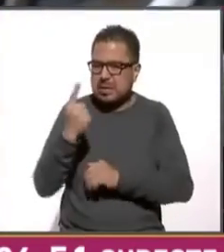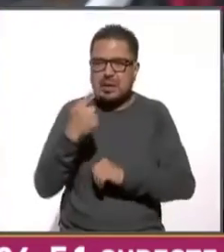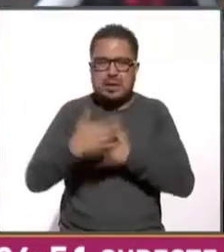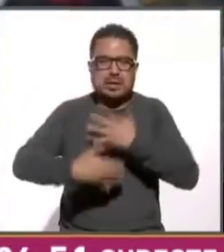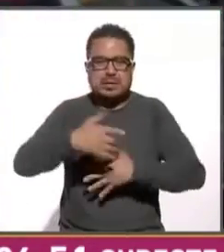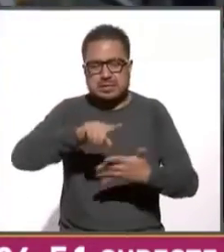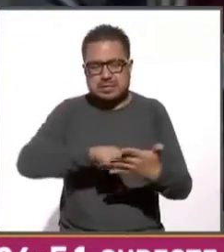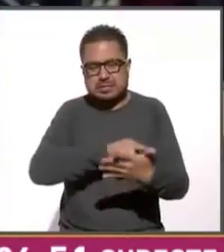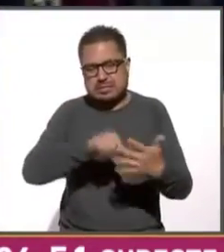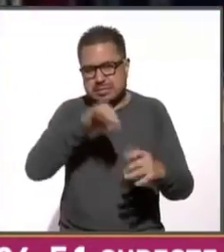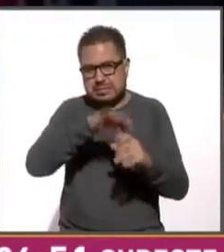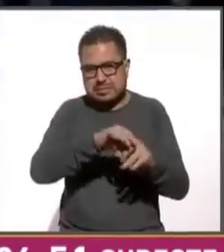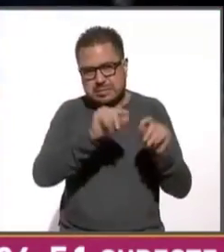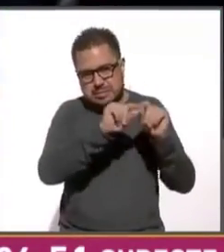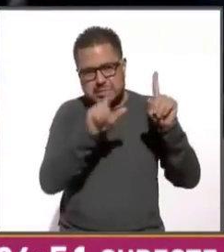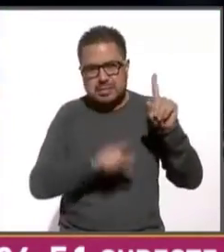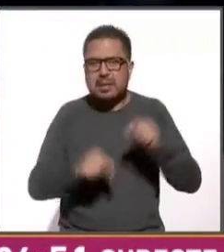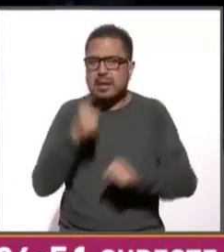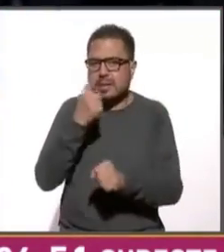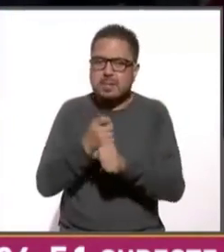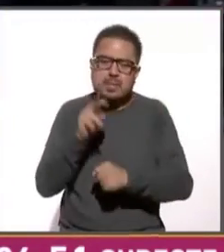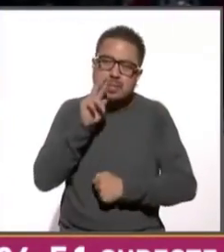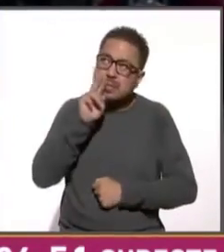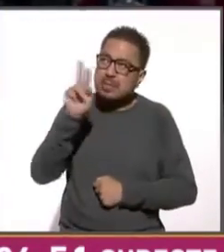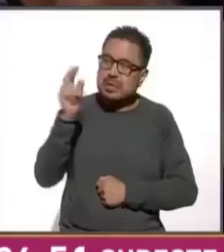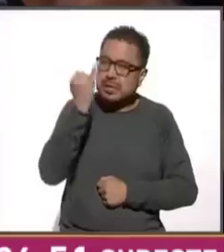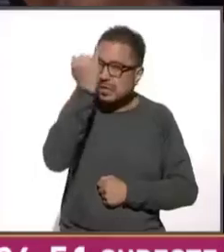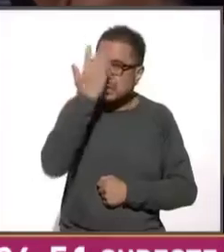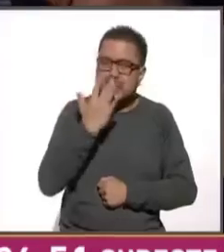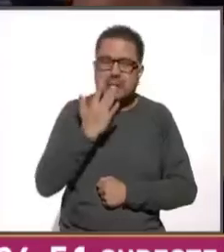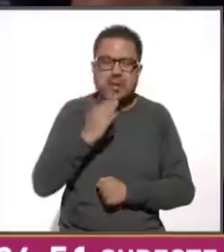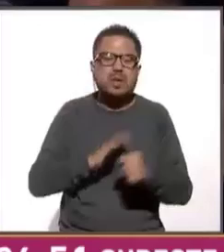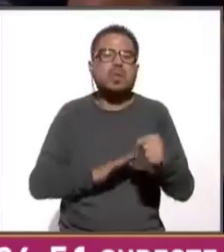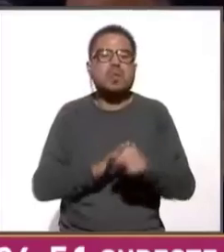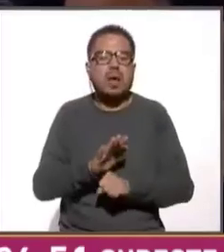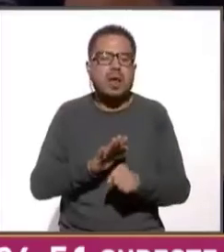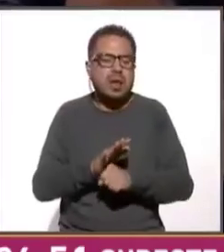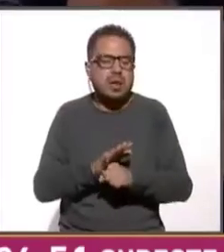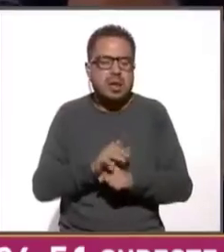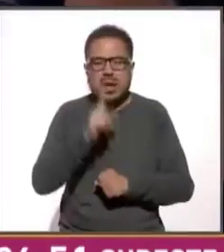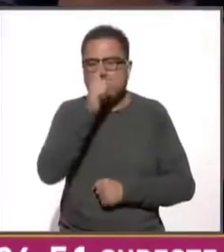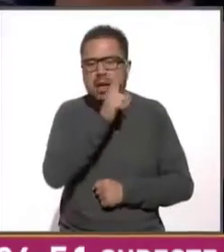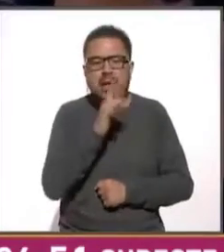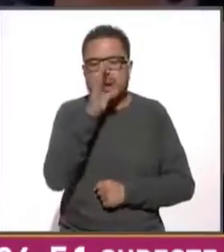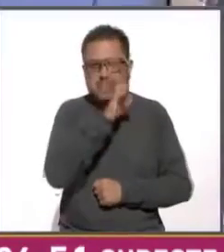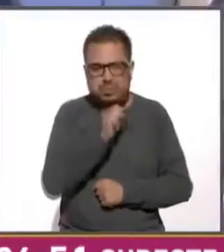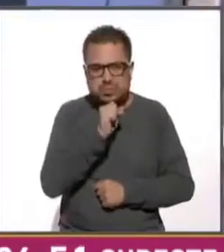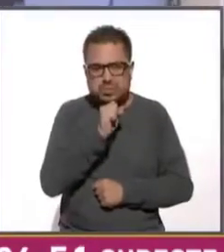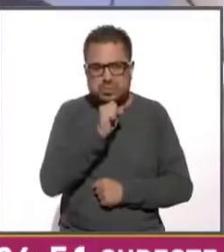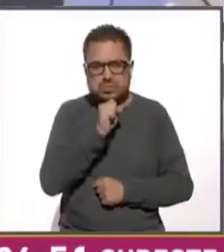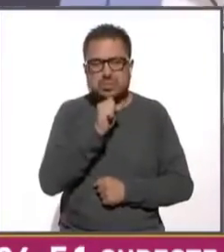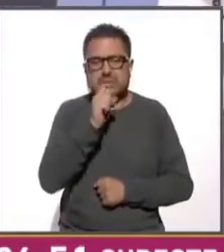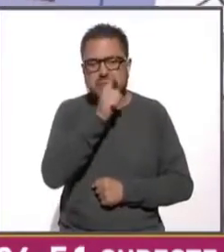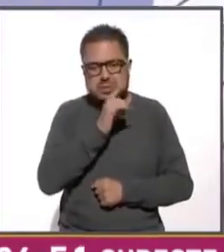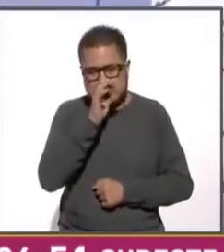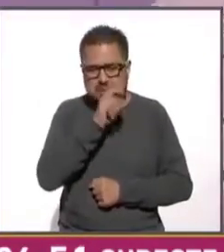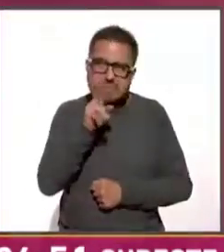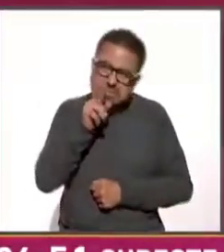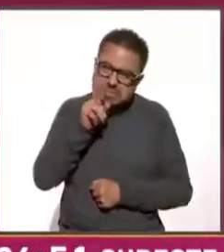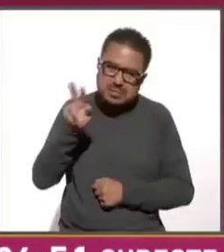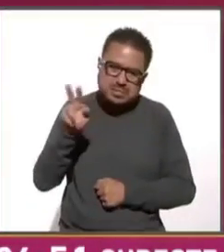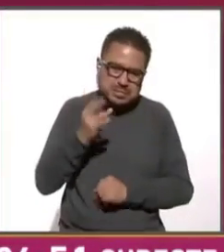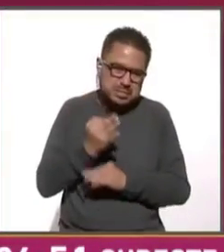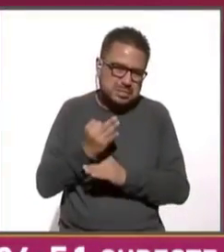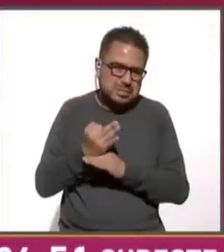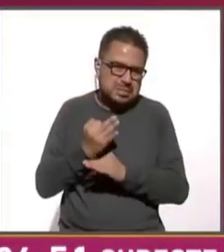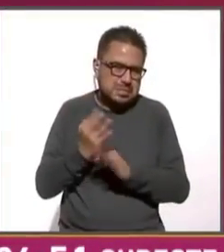elecciones. Primero vamos a ver en pantalla el caso de Aguascalientes, que como verás,